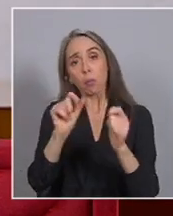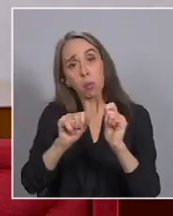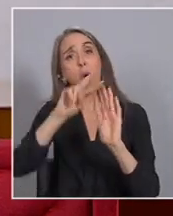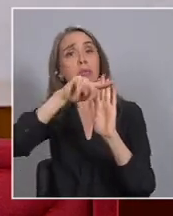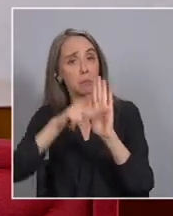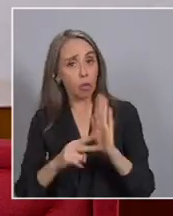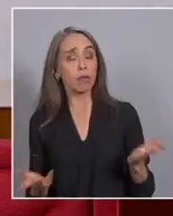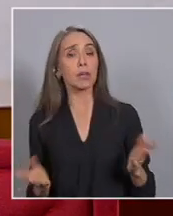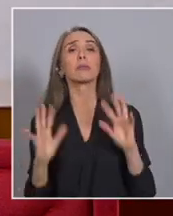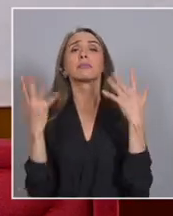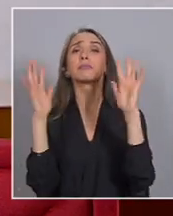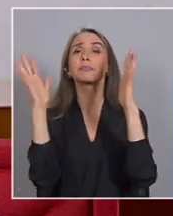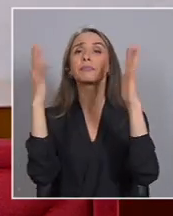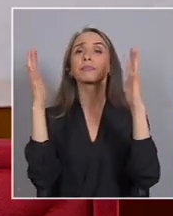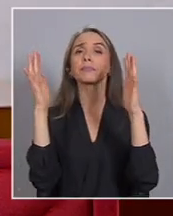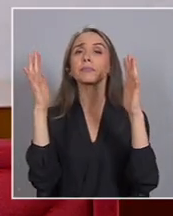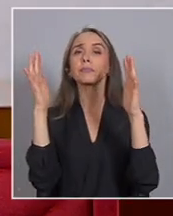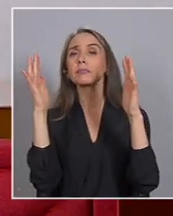Y por eso,